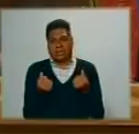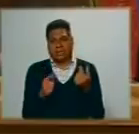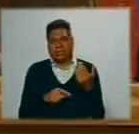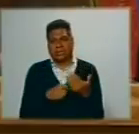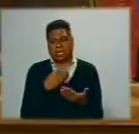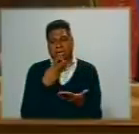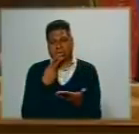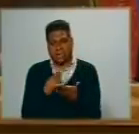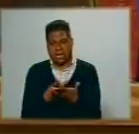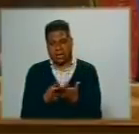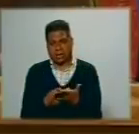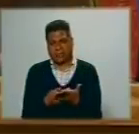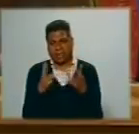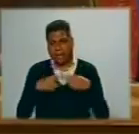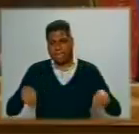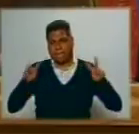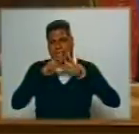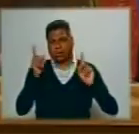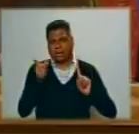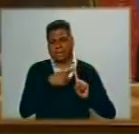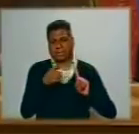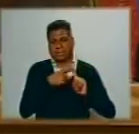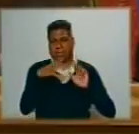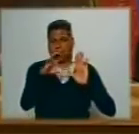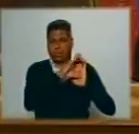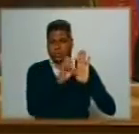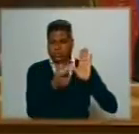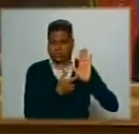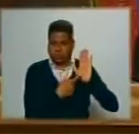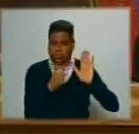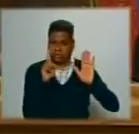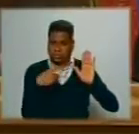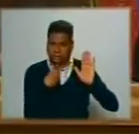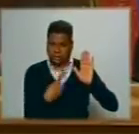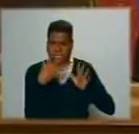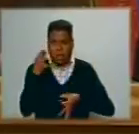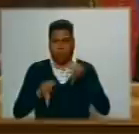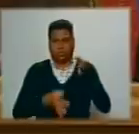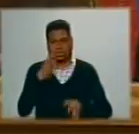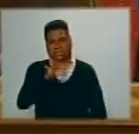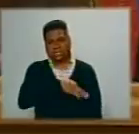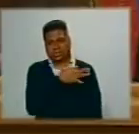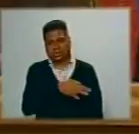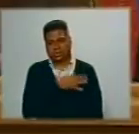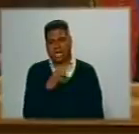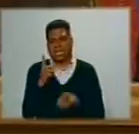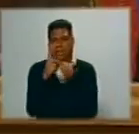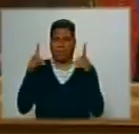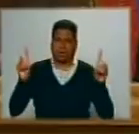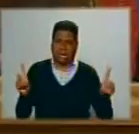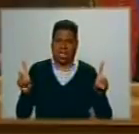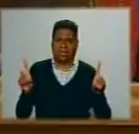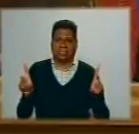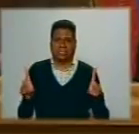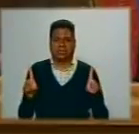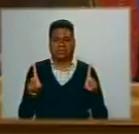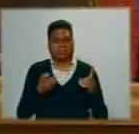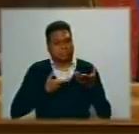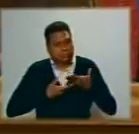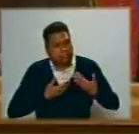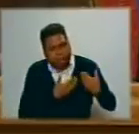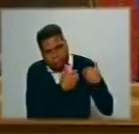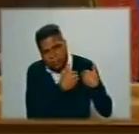de los valores y principios constitucionales de justicia social, democracia,